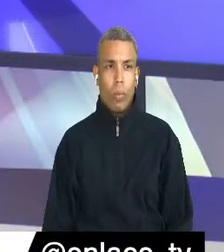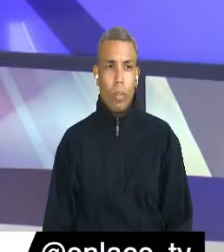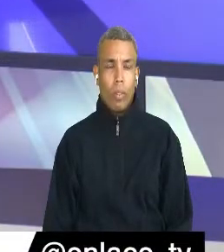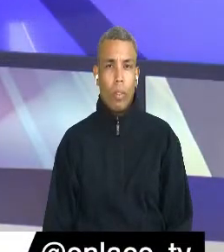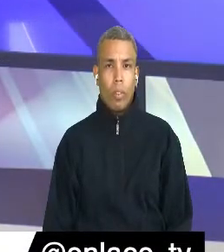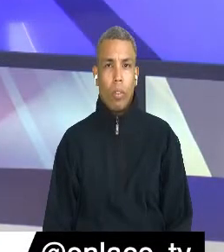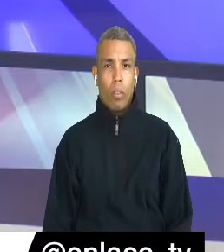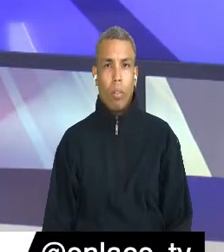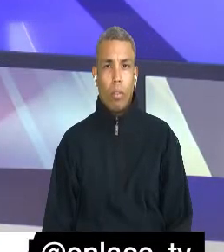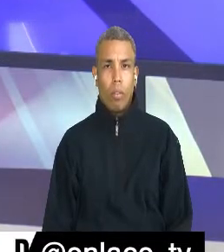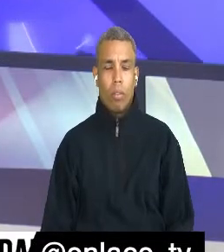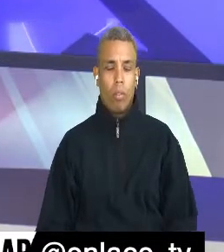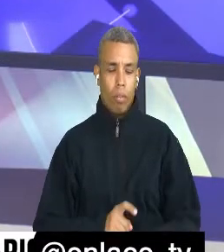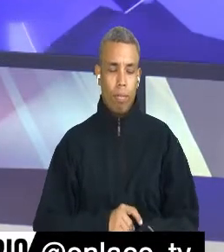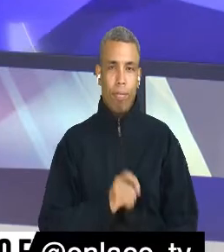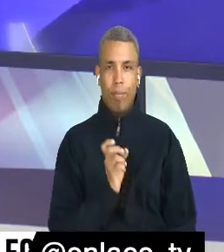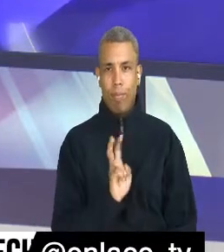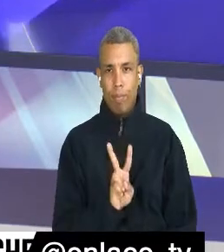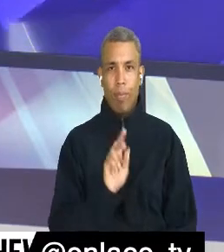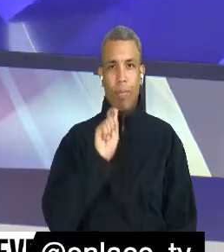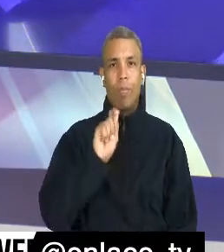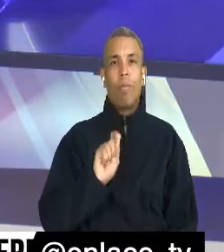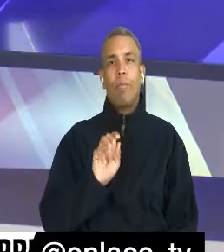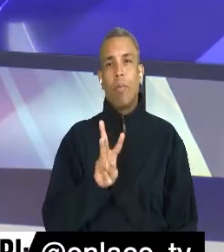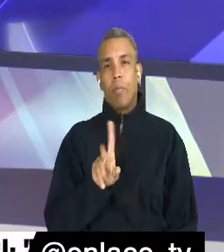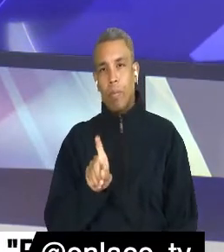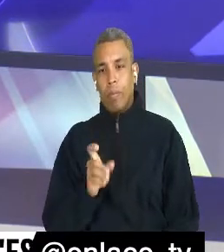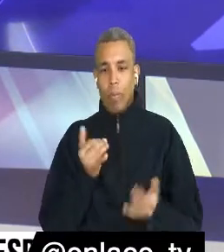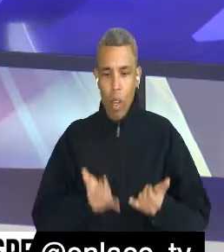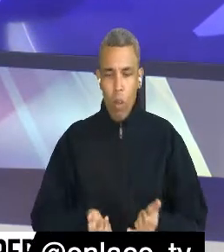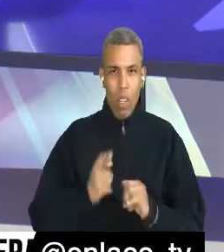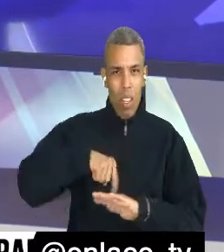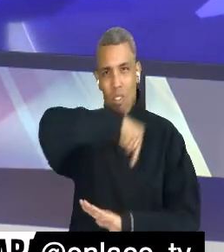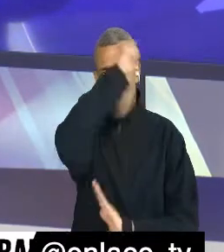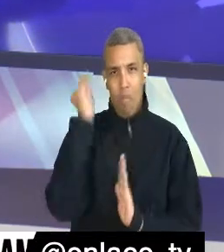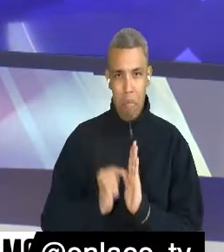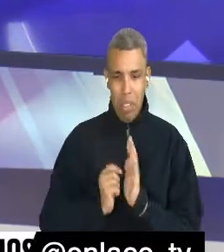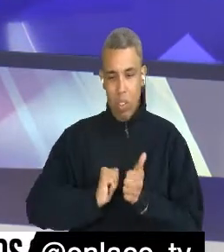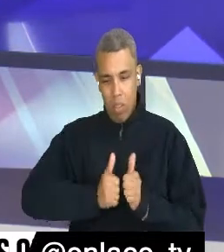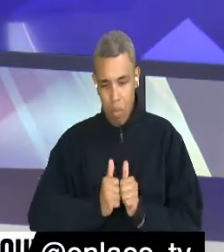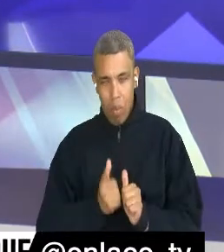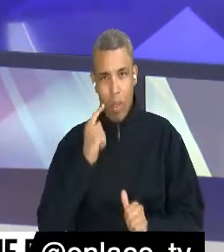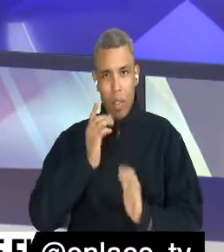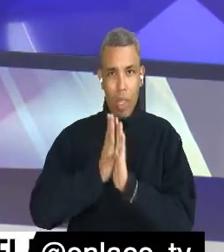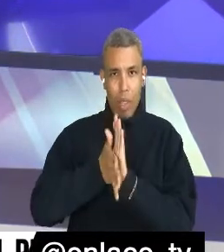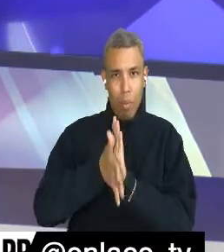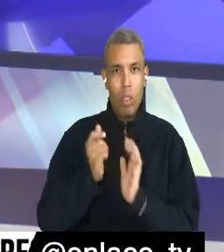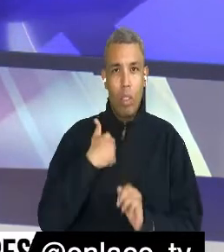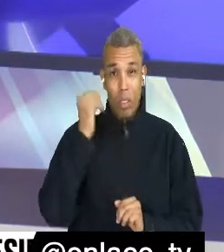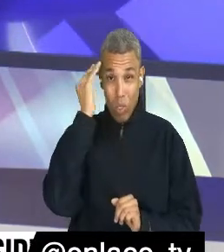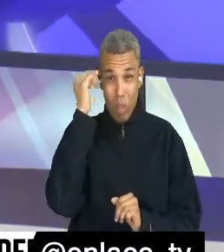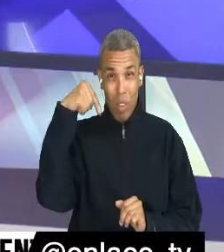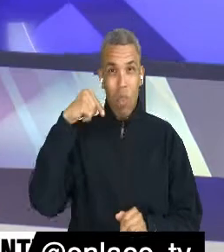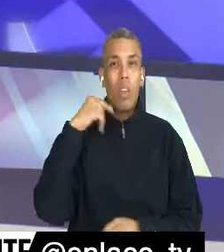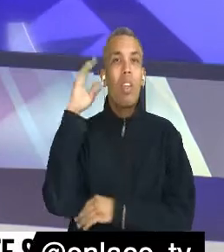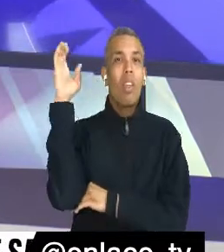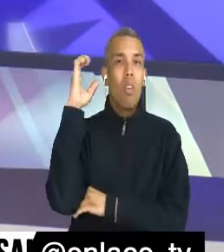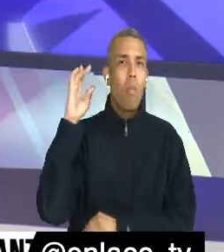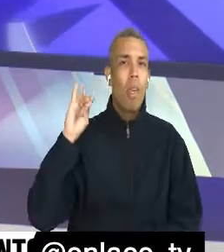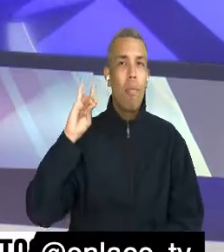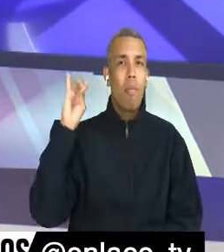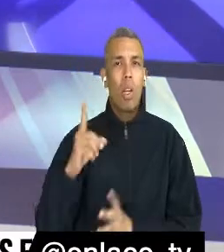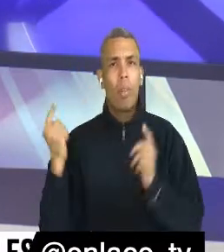Y 36 minutos del mediodía y ya está aquí toda la información deportiva. En la previa del encuentro por eliminatorias entre Colombia y Bolivia, nuestro